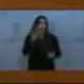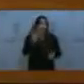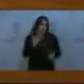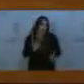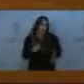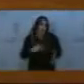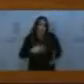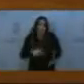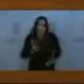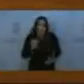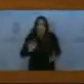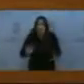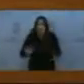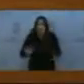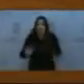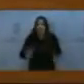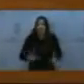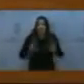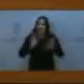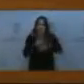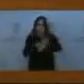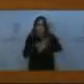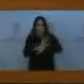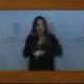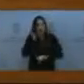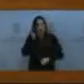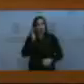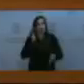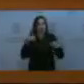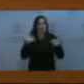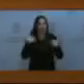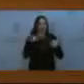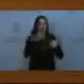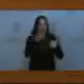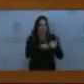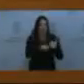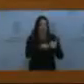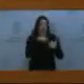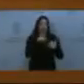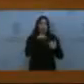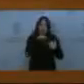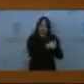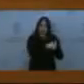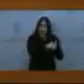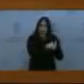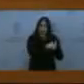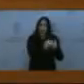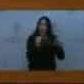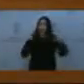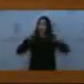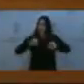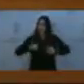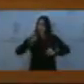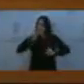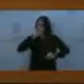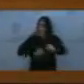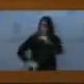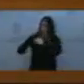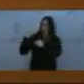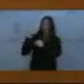sí. Pero la consejera tiene la suya, que es el incumplimiento de un acuerdo de hace 12 años.